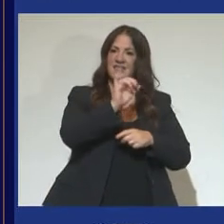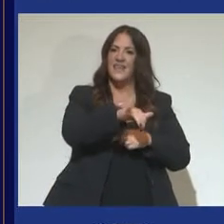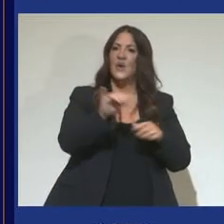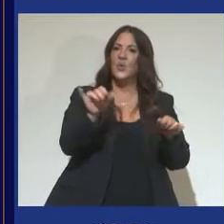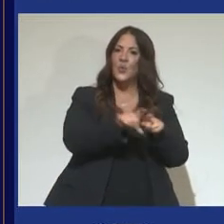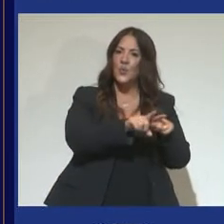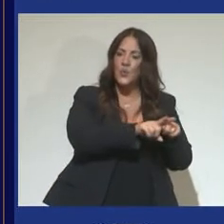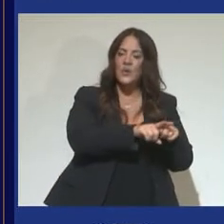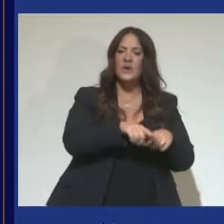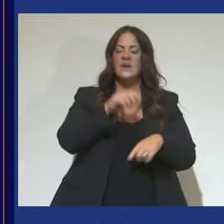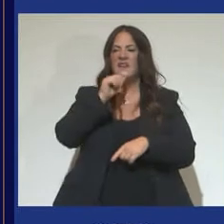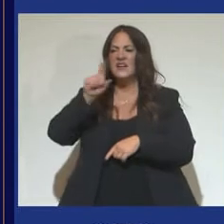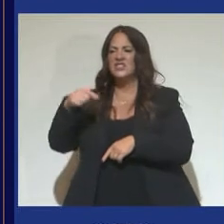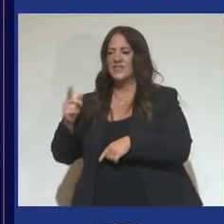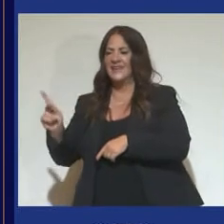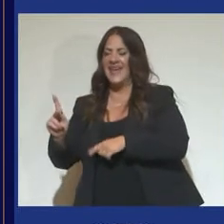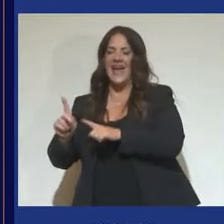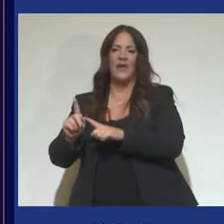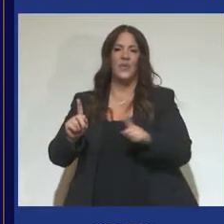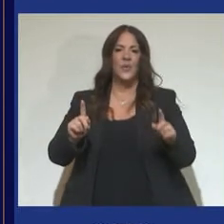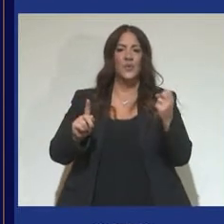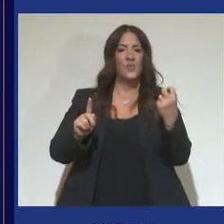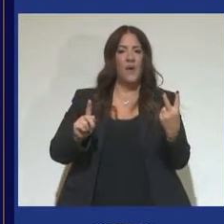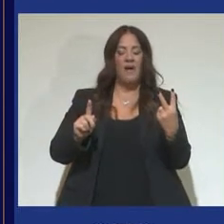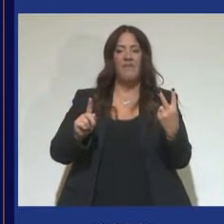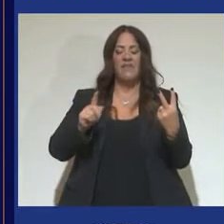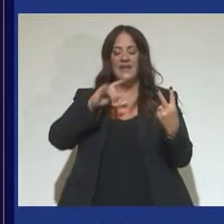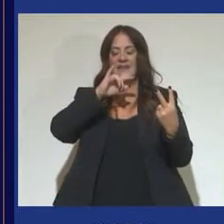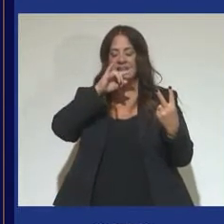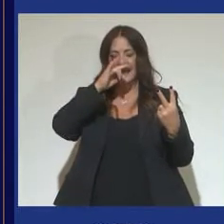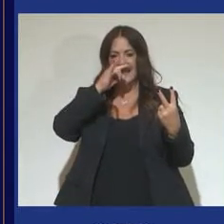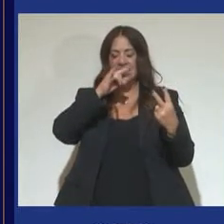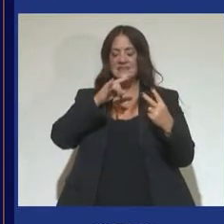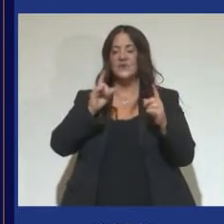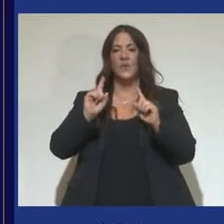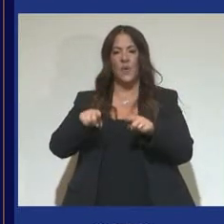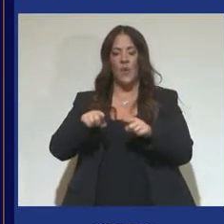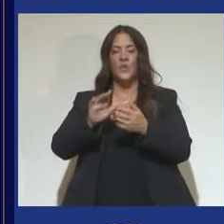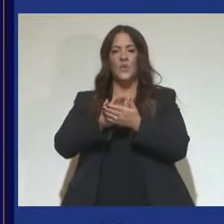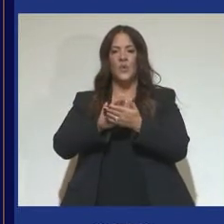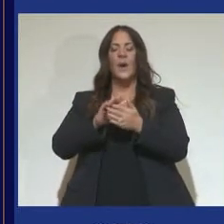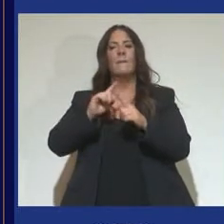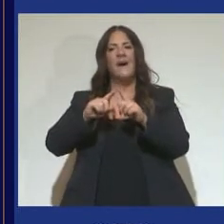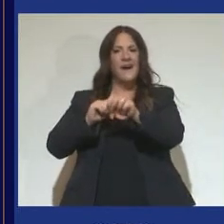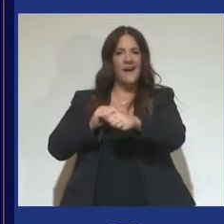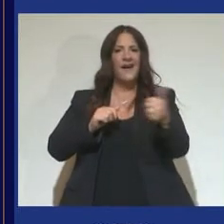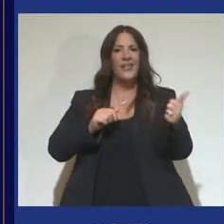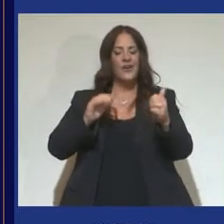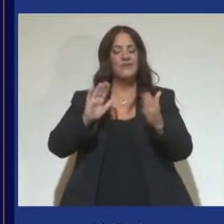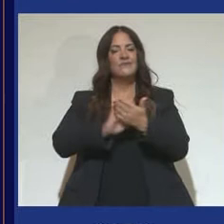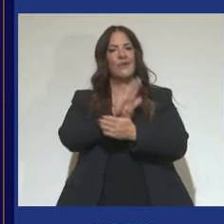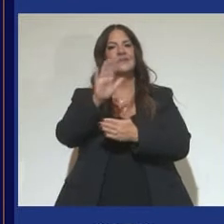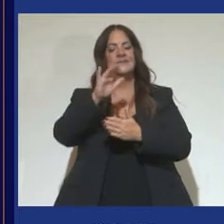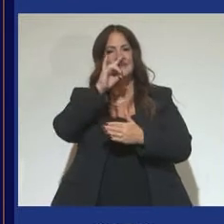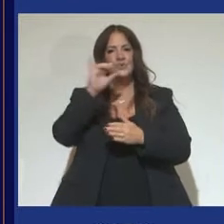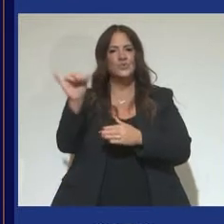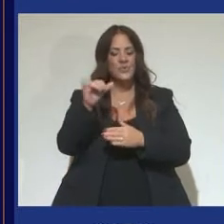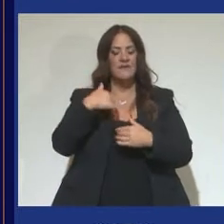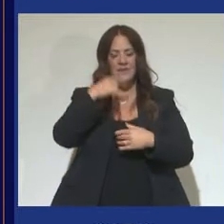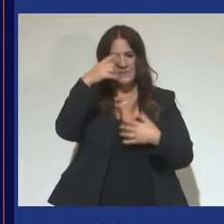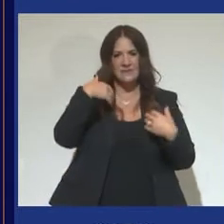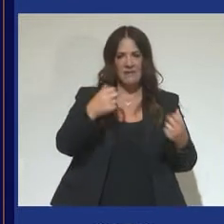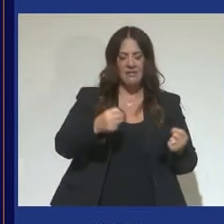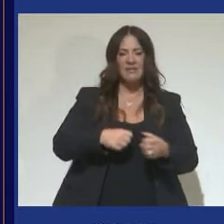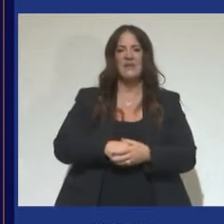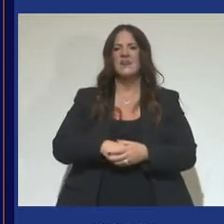pasar todo este tiempo hablando de la educación de niños que están hasta desde kindergarten hasta el doceavo grado todo el presupuesto se puede ir allí